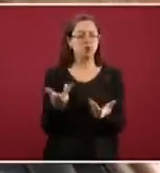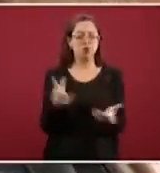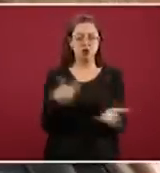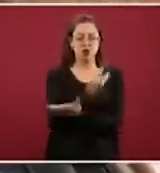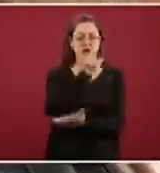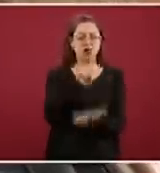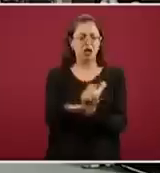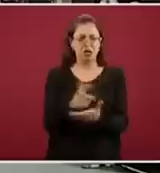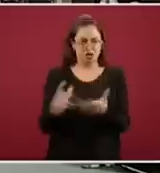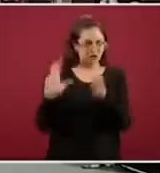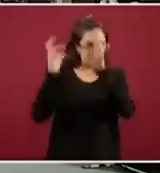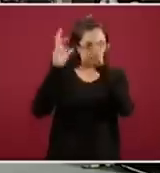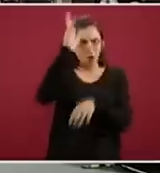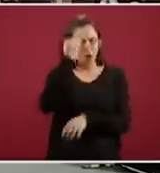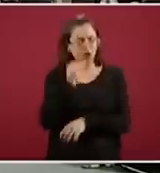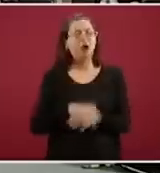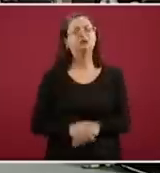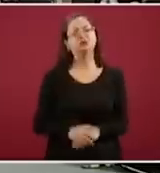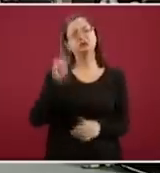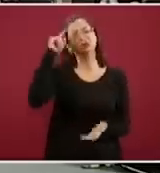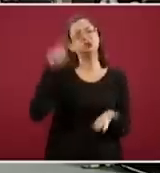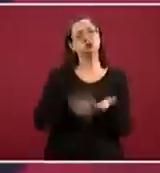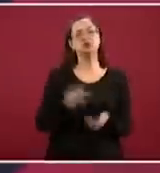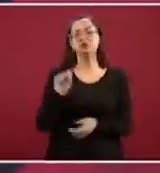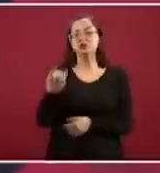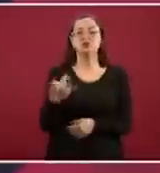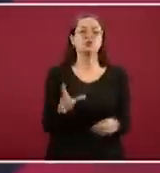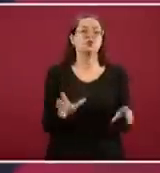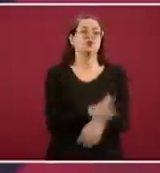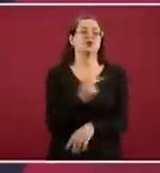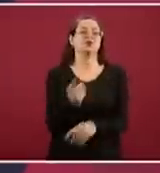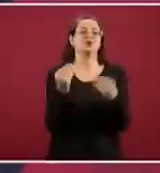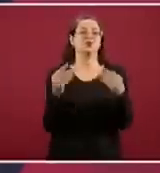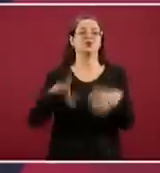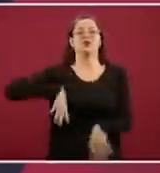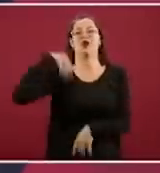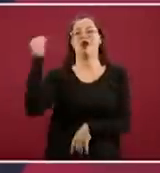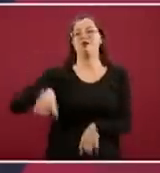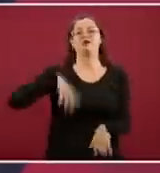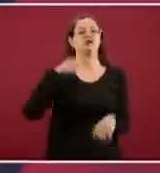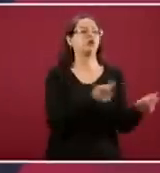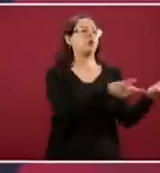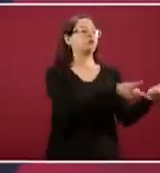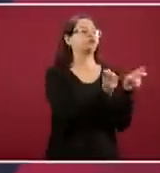sí, sí, porque era mucho abuso. Robaban y